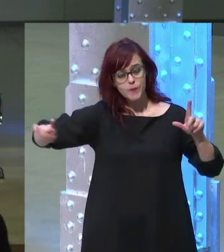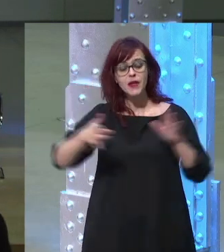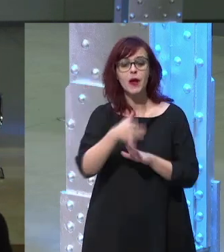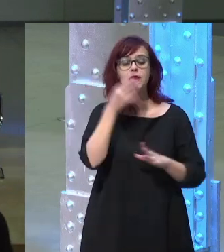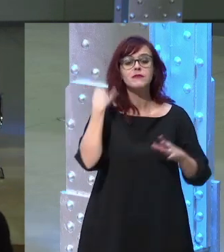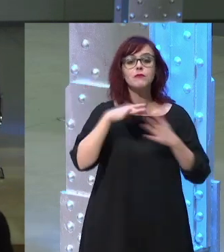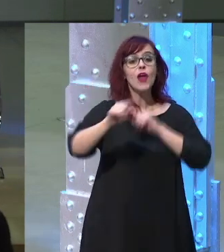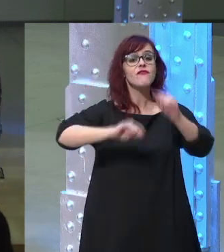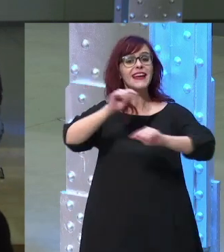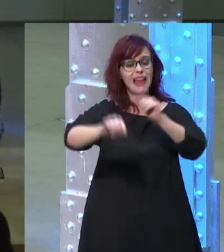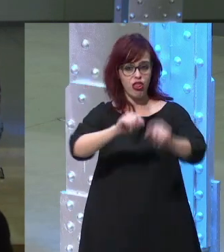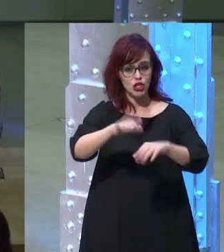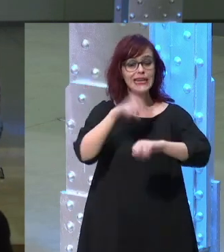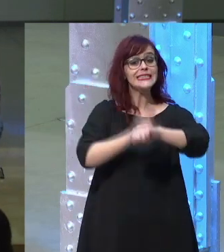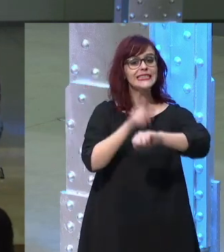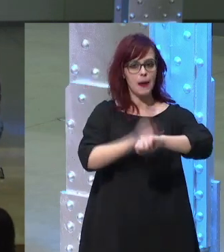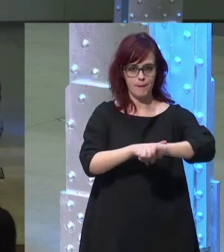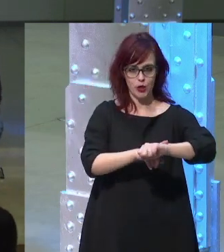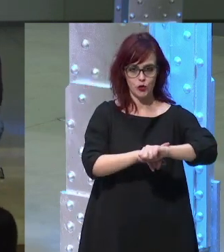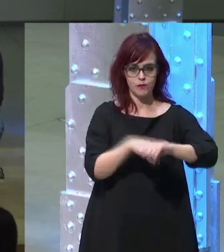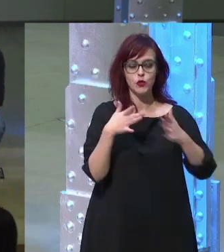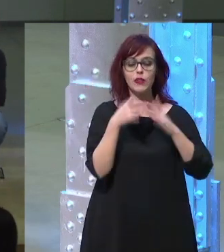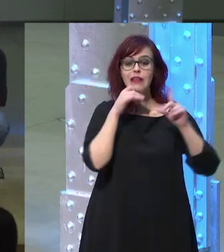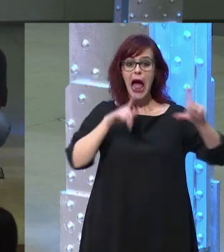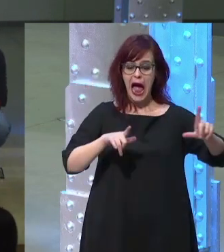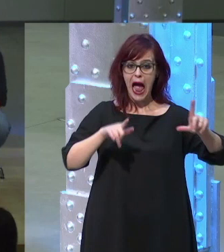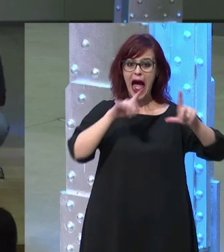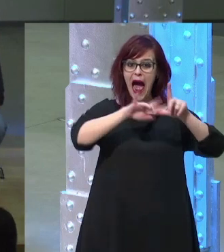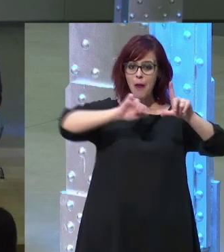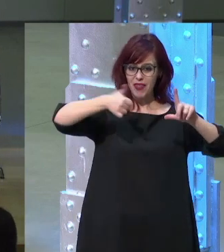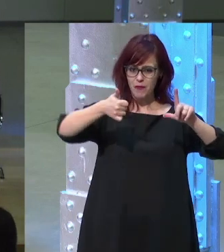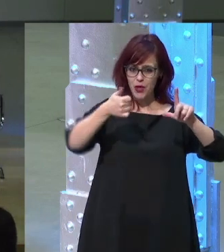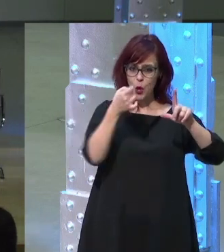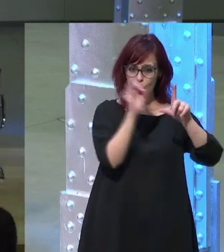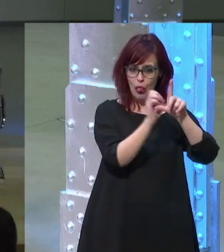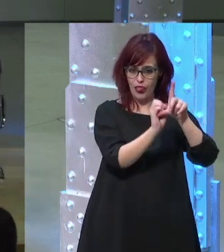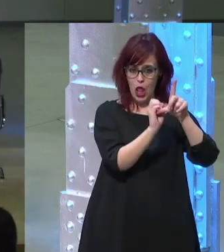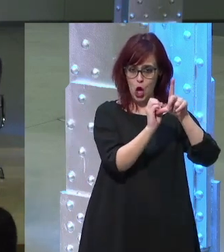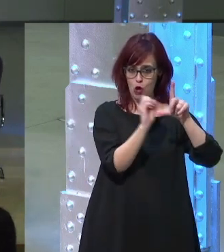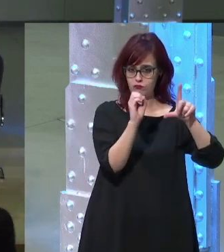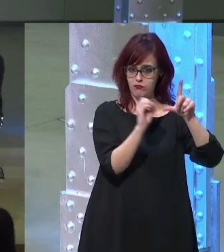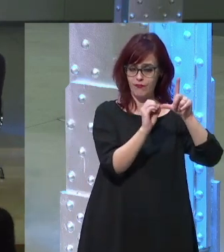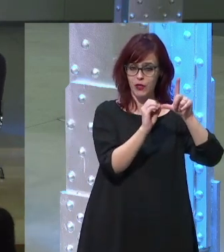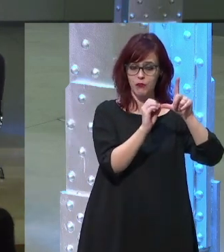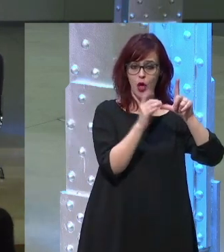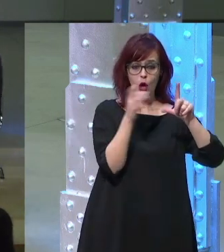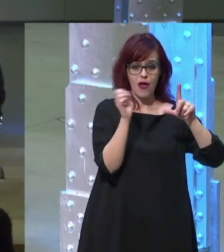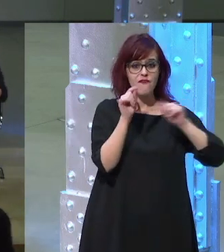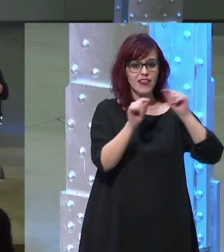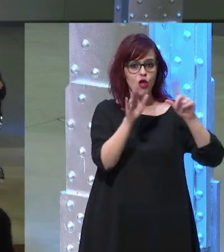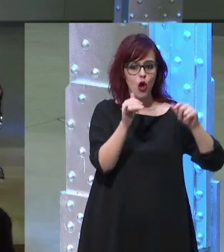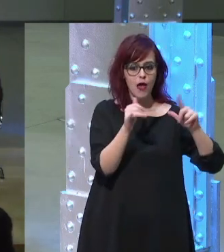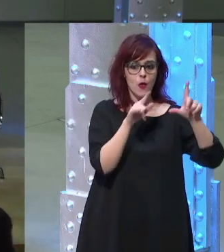de infectados en el tiempo. Entonces, al principio, ¿cuántos infectados hay? 0, con lo cual no tenemos ninguno,